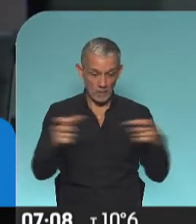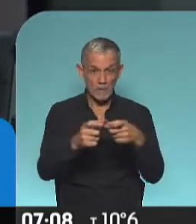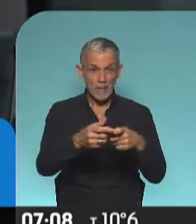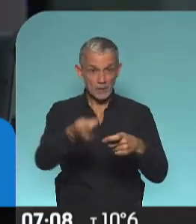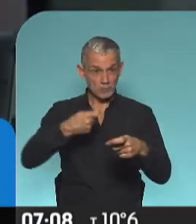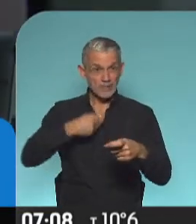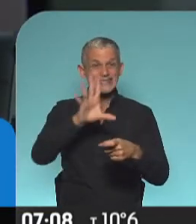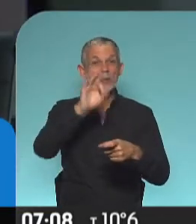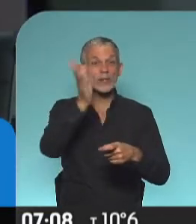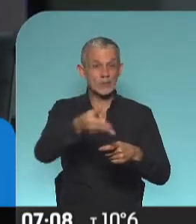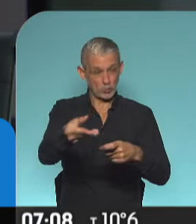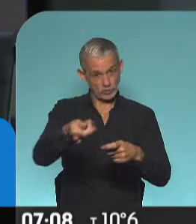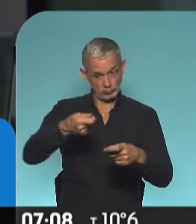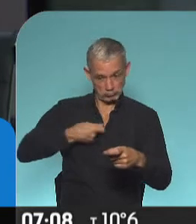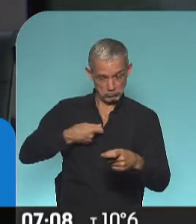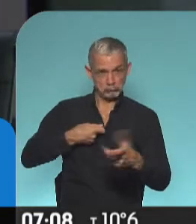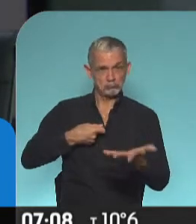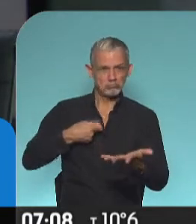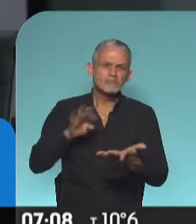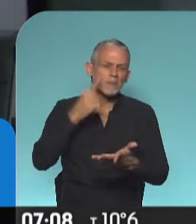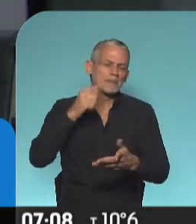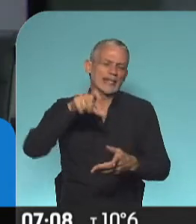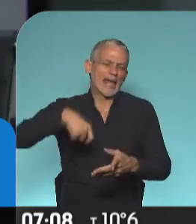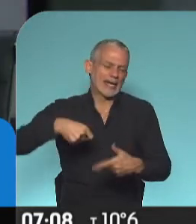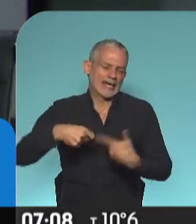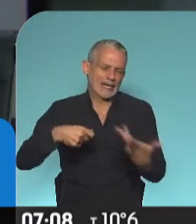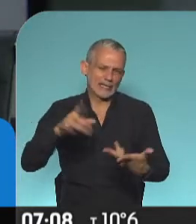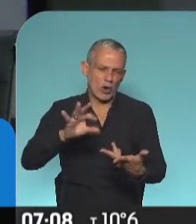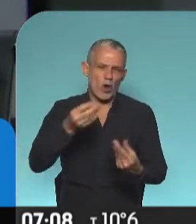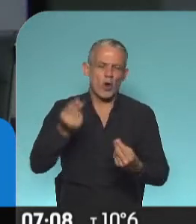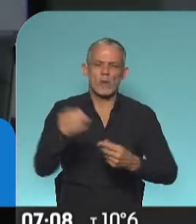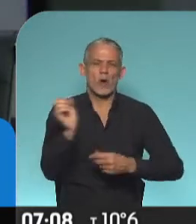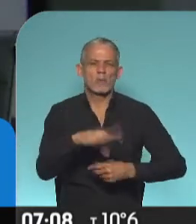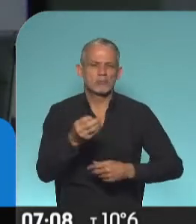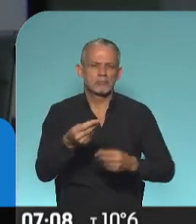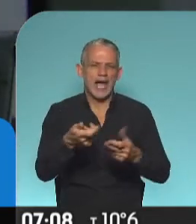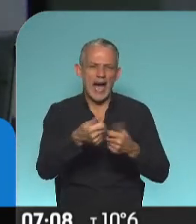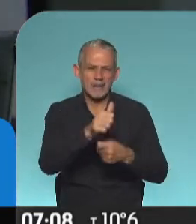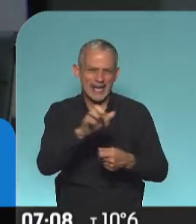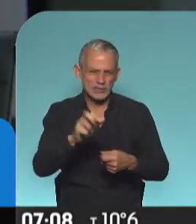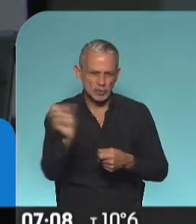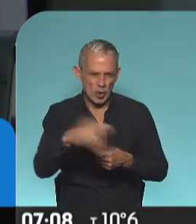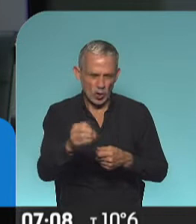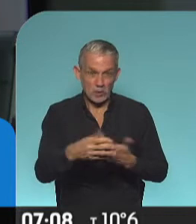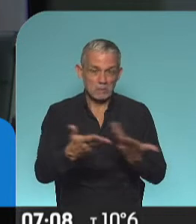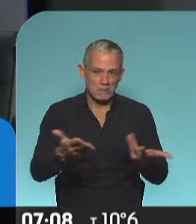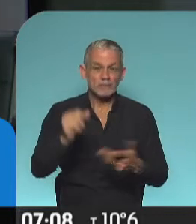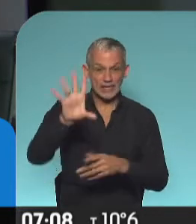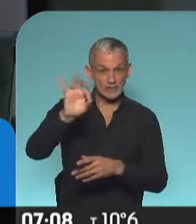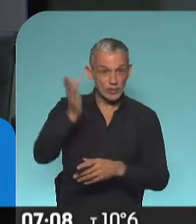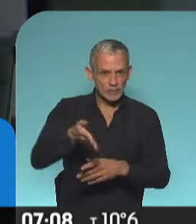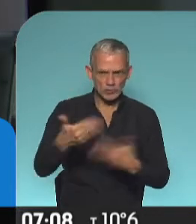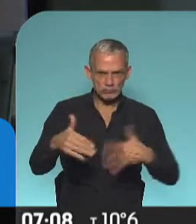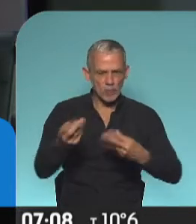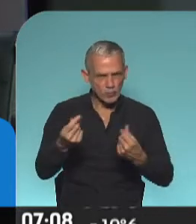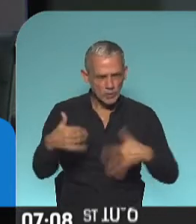en el que después se va a ver si te dan una tarjeta o si te lo depositan en una aplicación, pero vos eso, ese 50%, que es